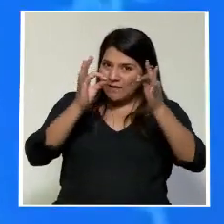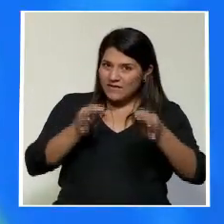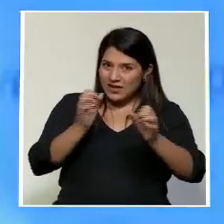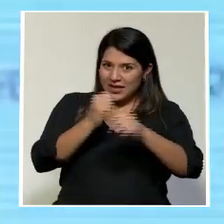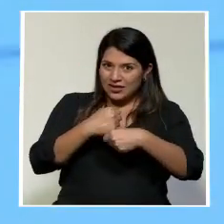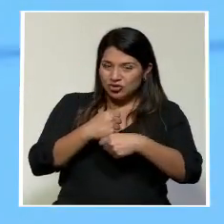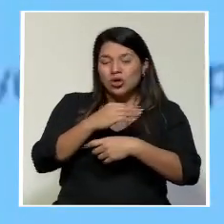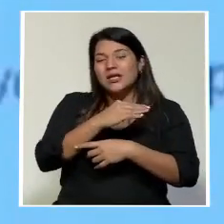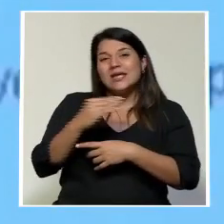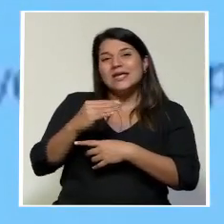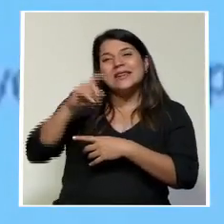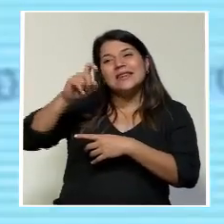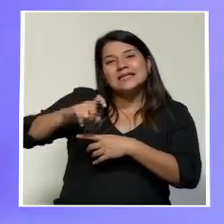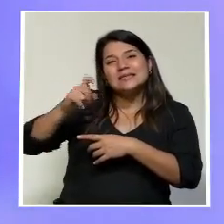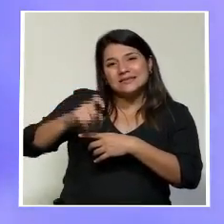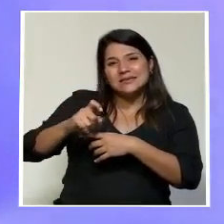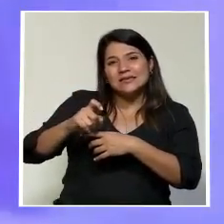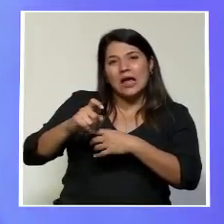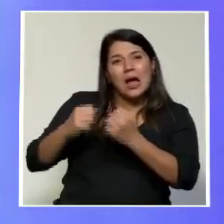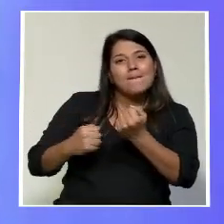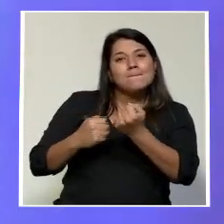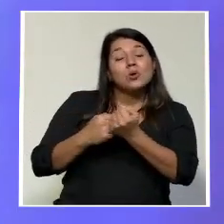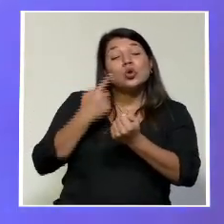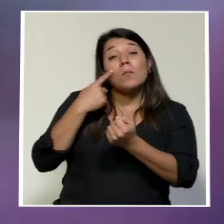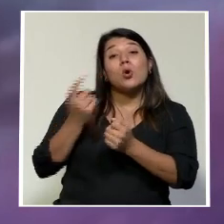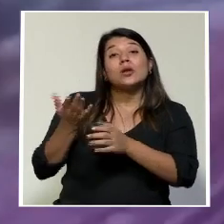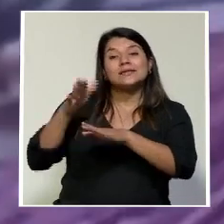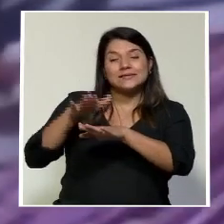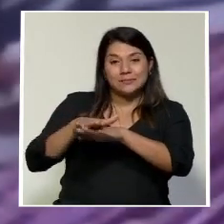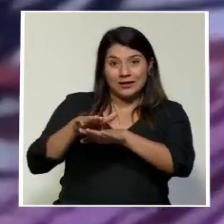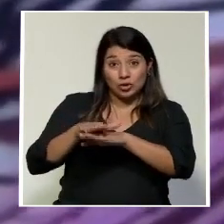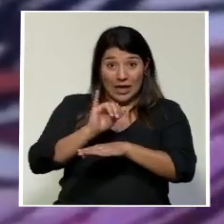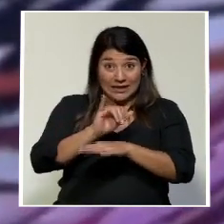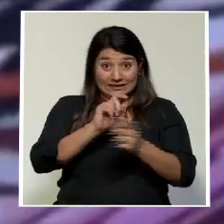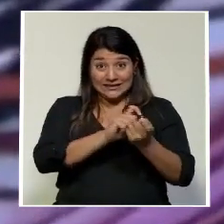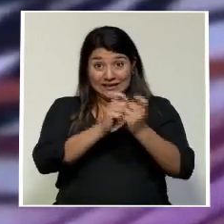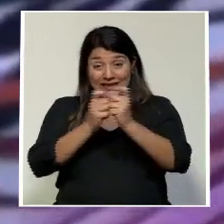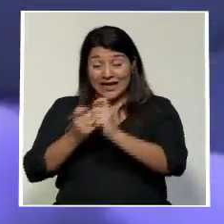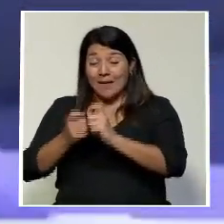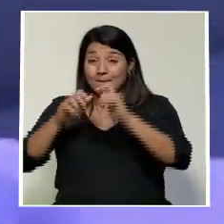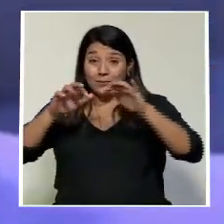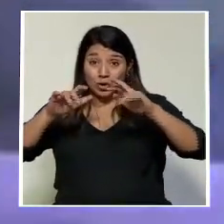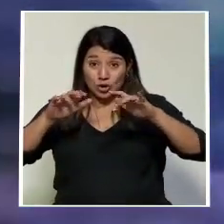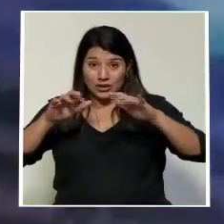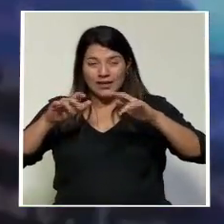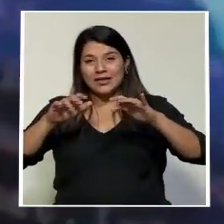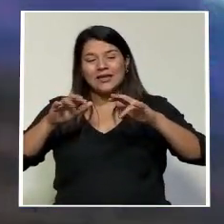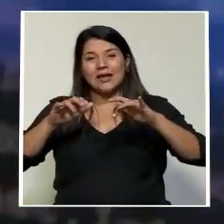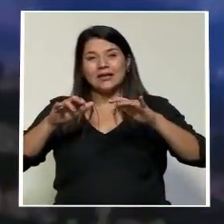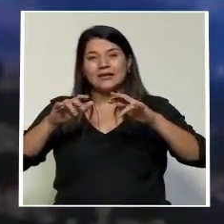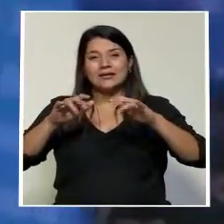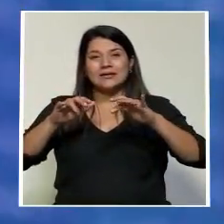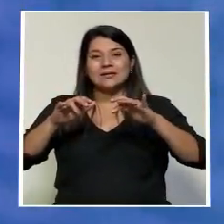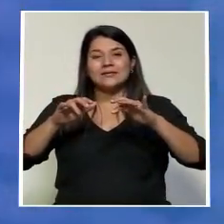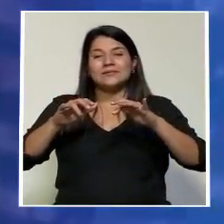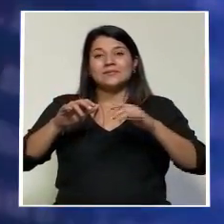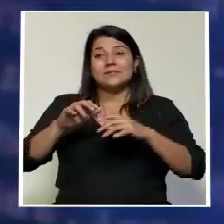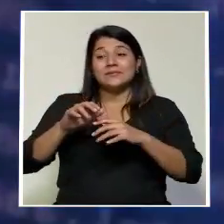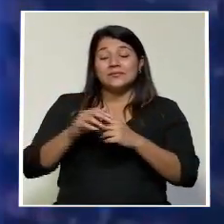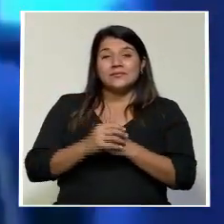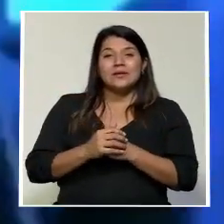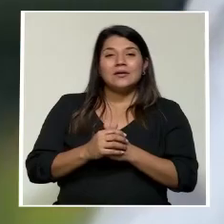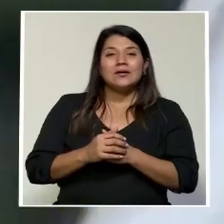llevar ese acompañamiento con expertos en la materia. Esa transformación digital pues en complemento de ese modelo y ese